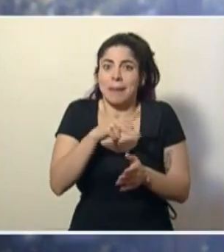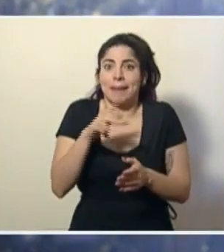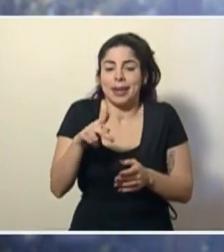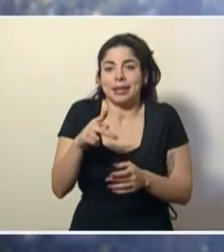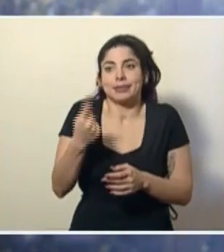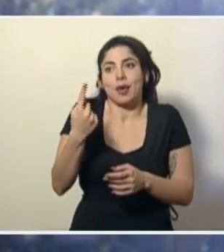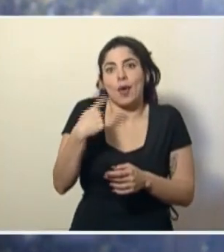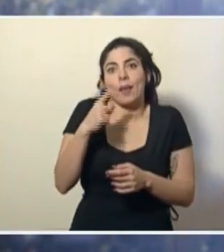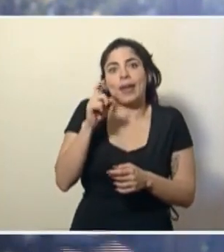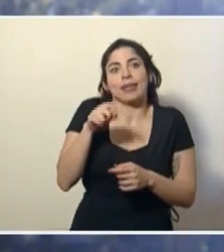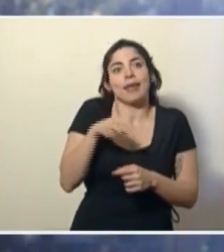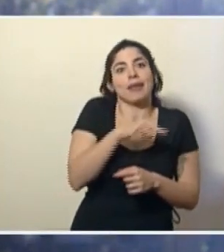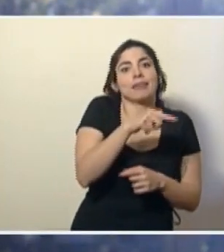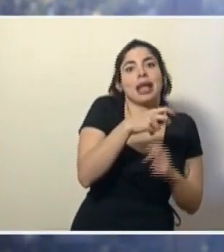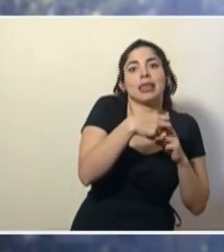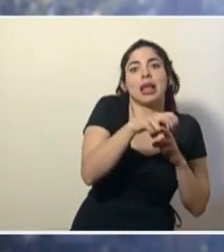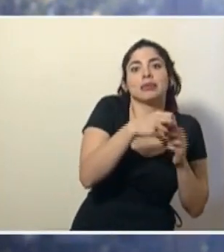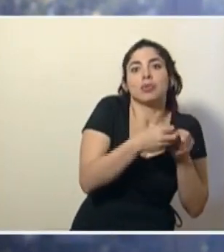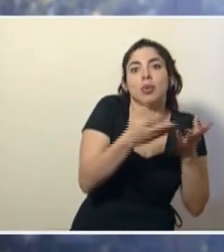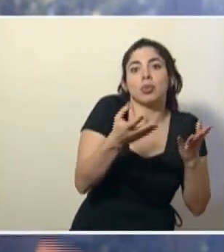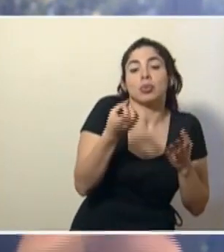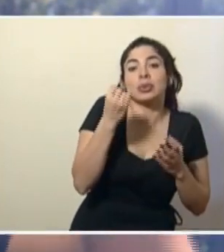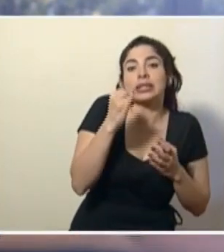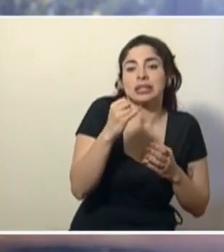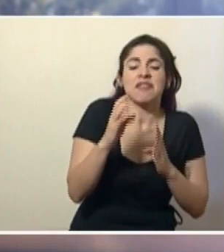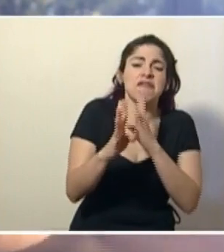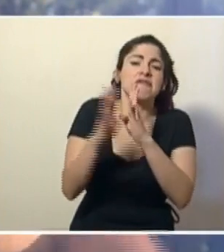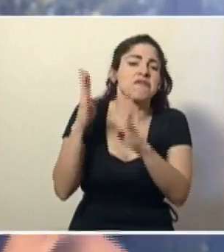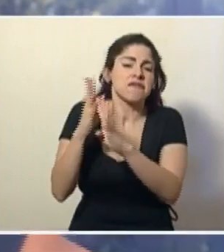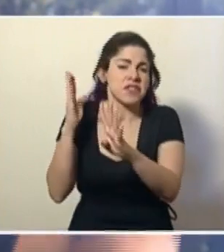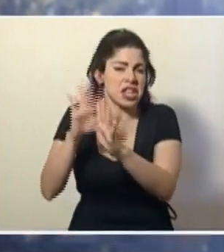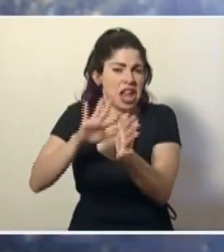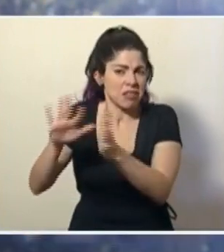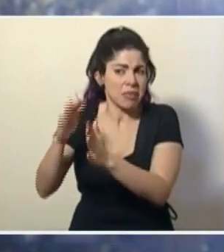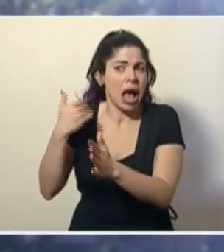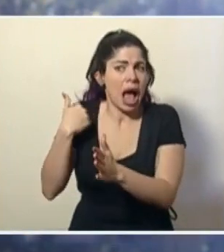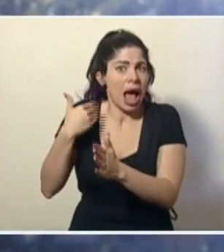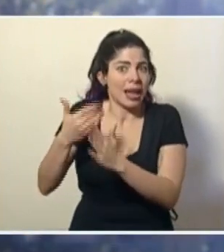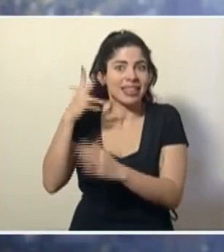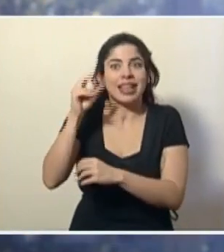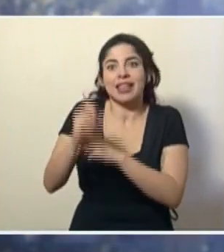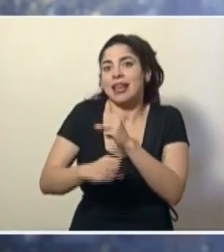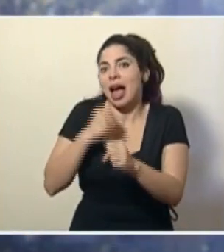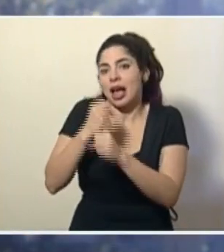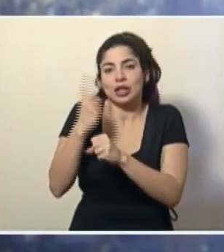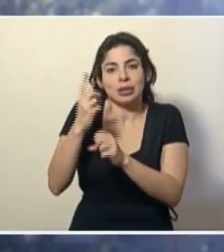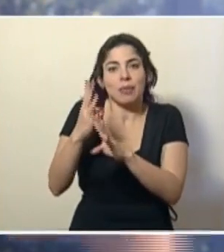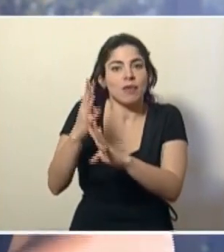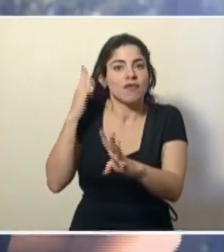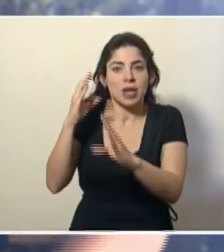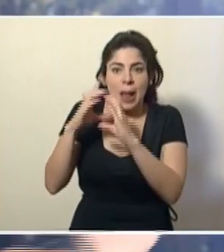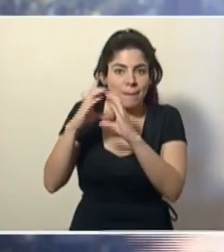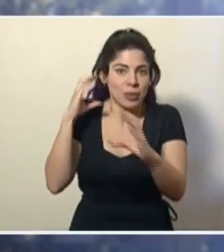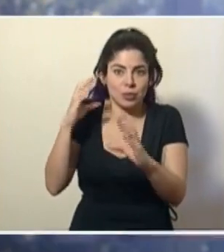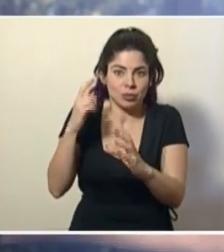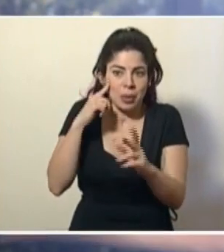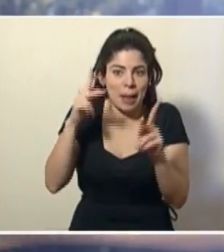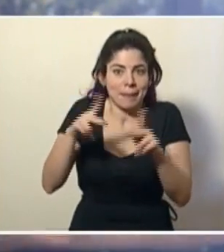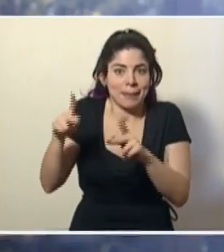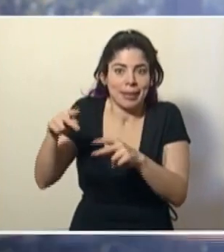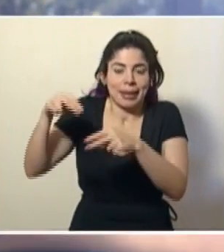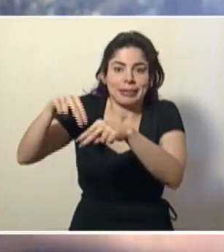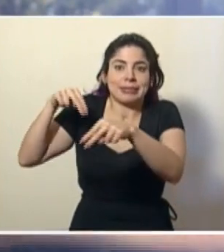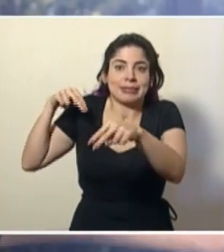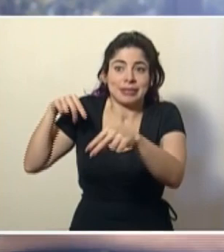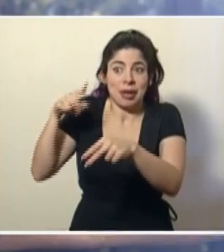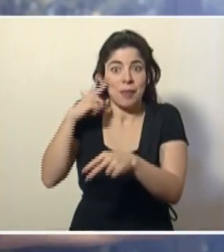gente a utilizar transporte público si tiene que hacer una compra. Dejemos de lado las filas que han existido desde hace 30 años en los buses, porque la gente que está ahí